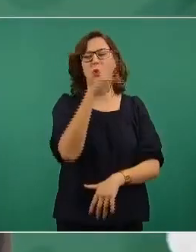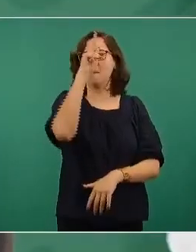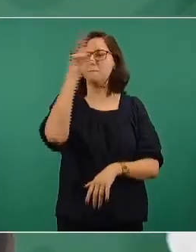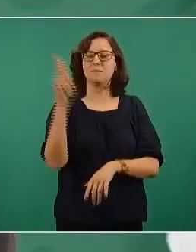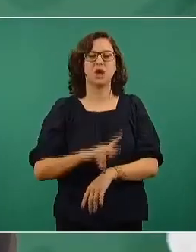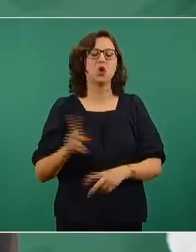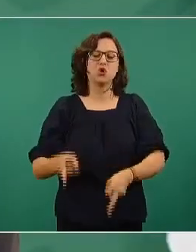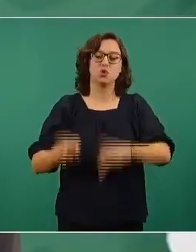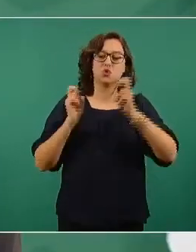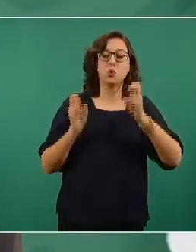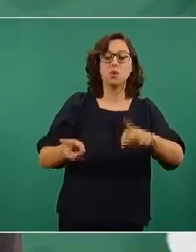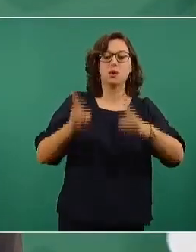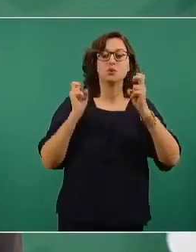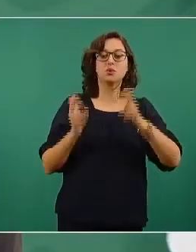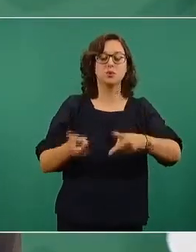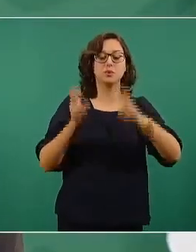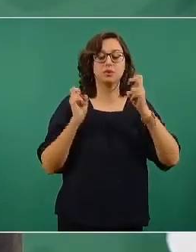visto,